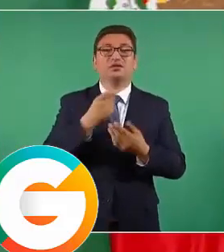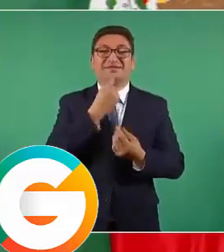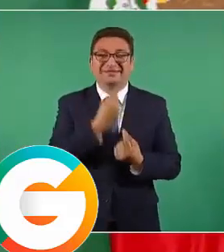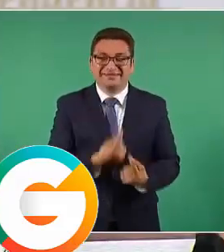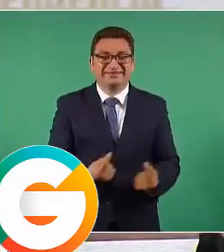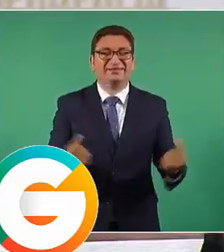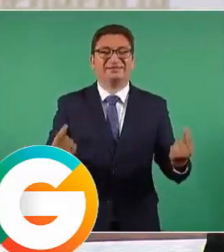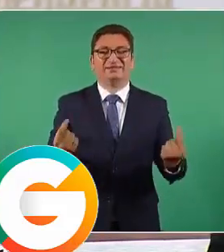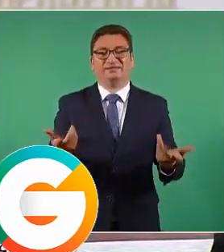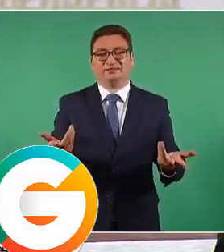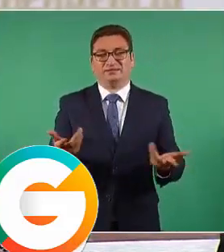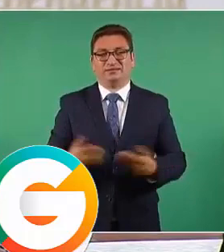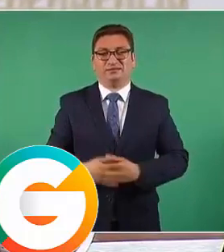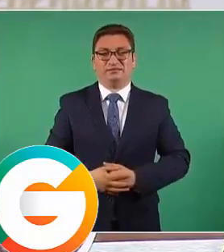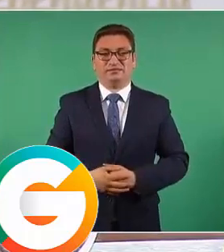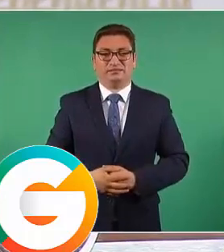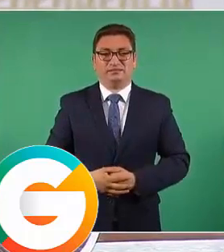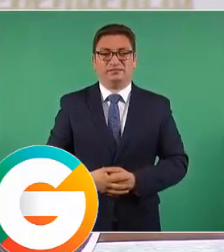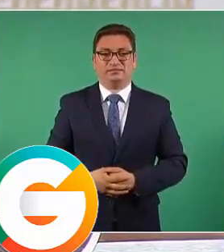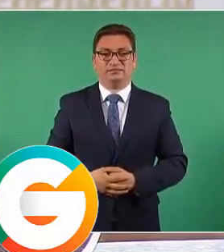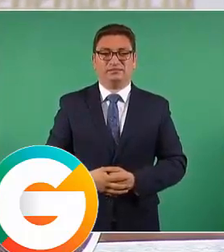niños,